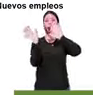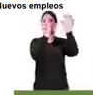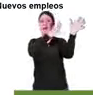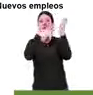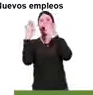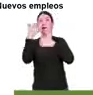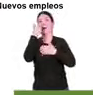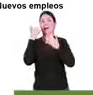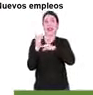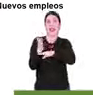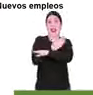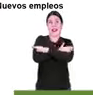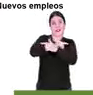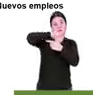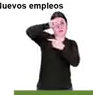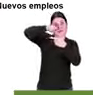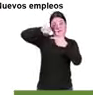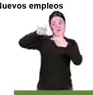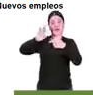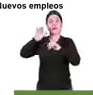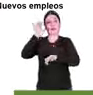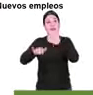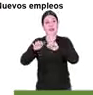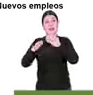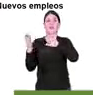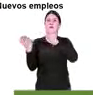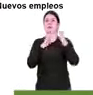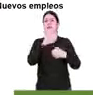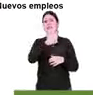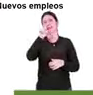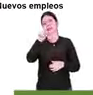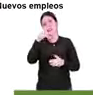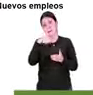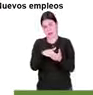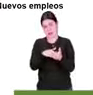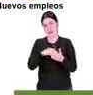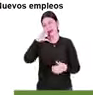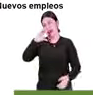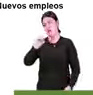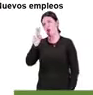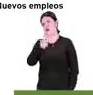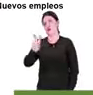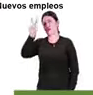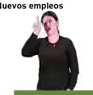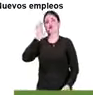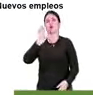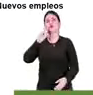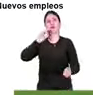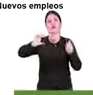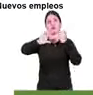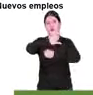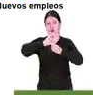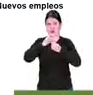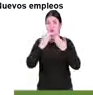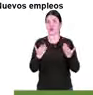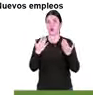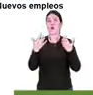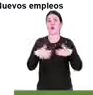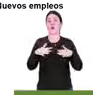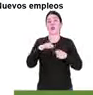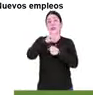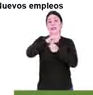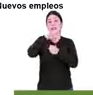secretario que más de 36.000 toneladas de CO2 se emiten a la ciudad, entonces esa es, la operadora distrital va a tener